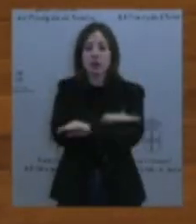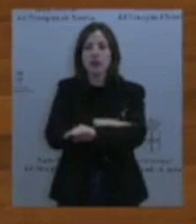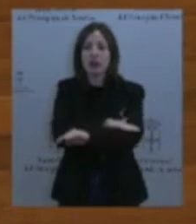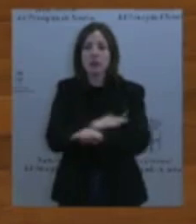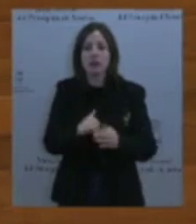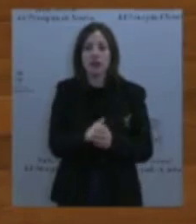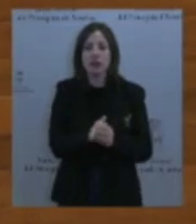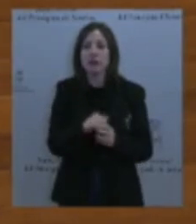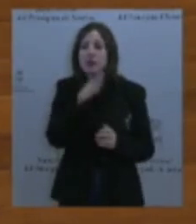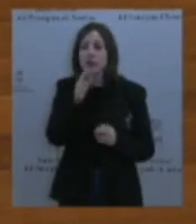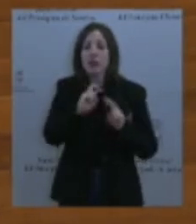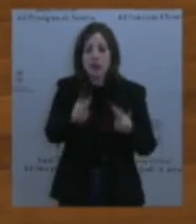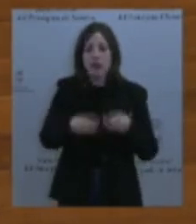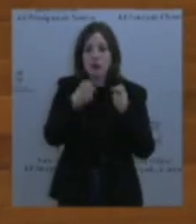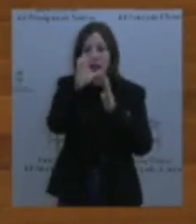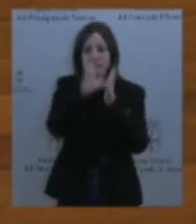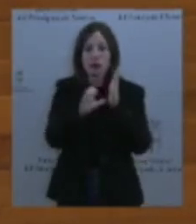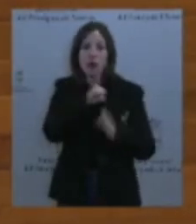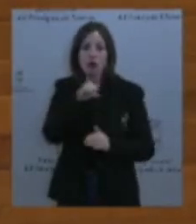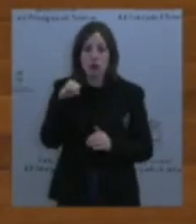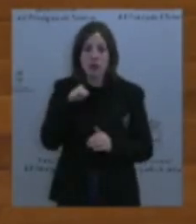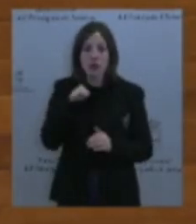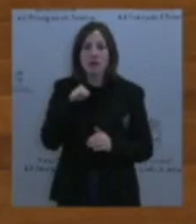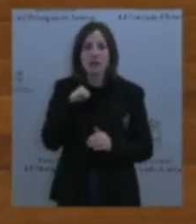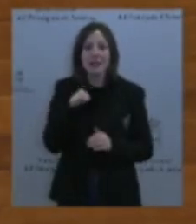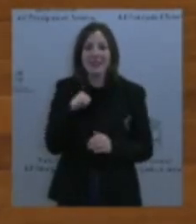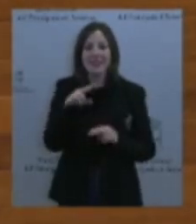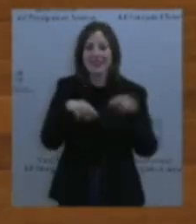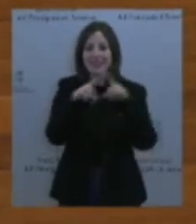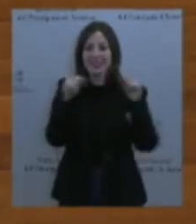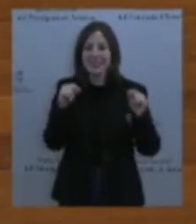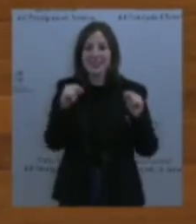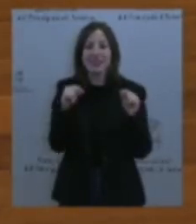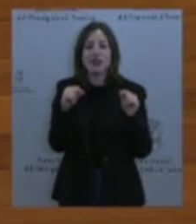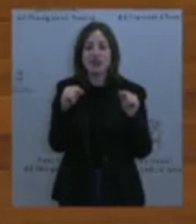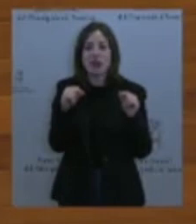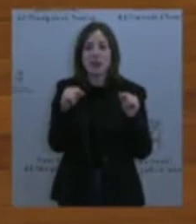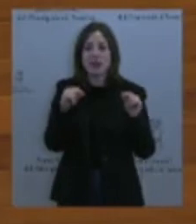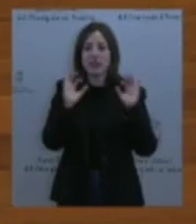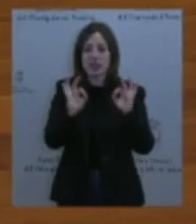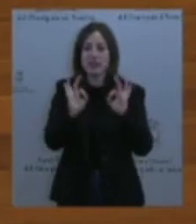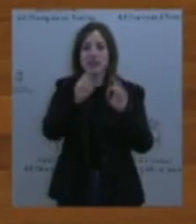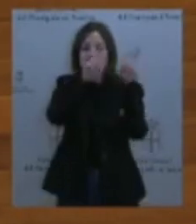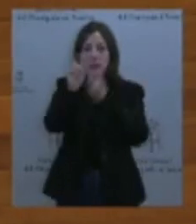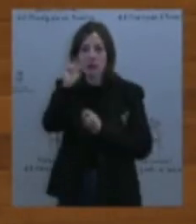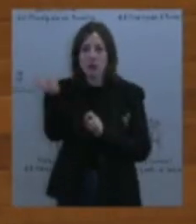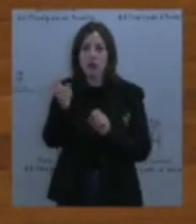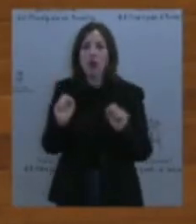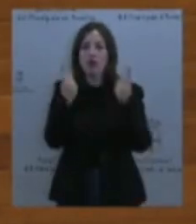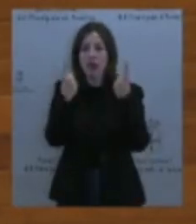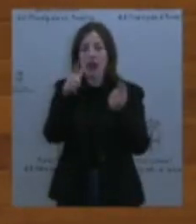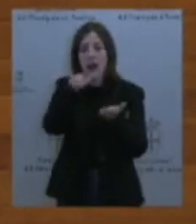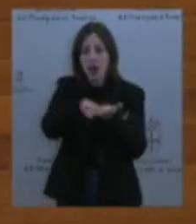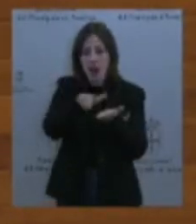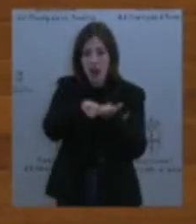del Principado de Asturias que contemple, entre otras cuestiones y materias, la oficialidad de todas las lingües propias de Asturias y